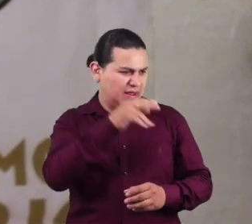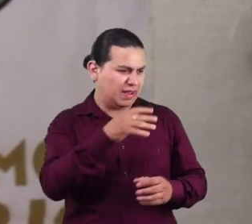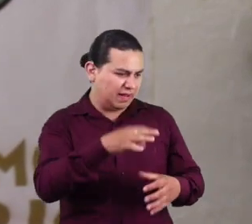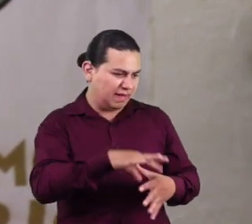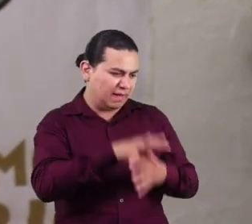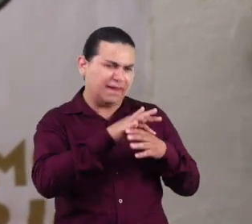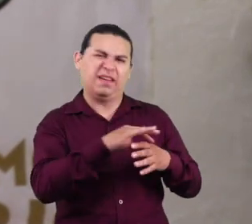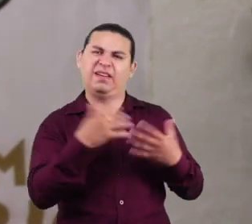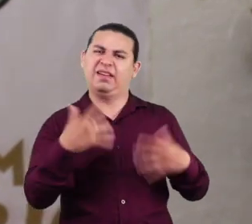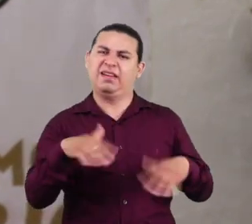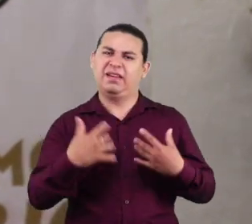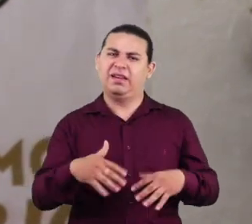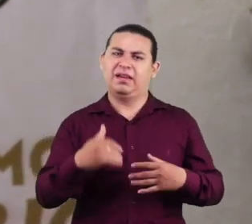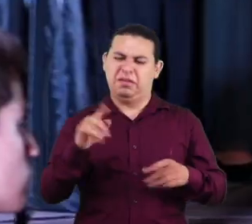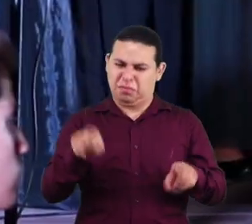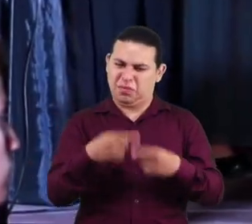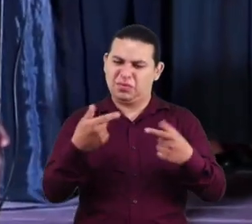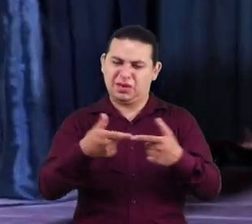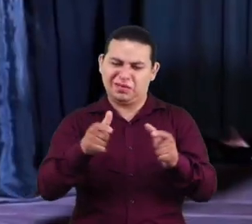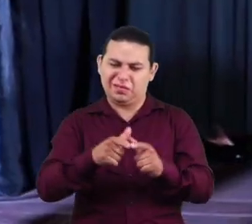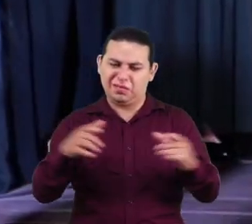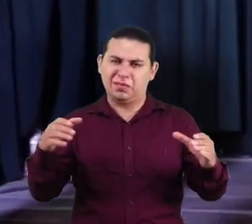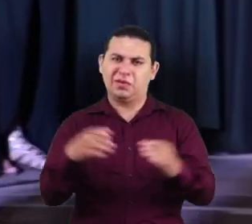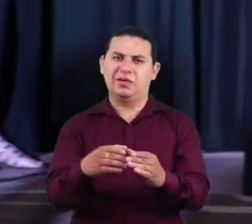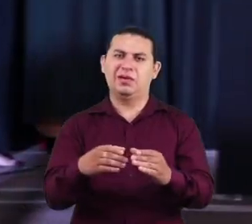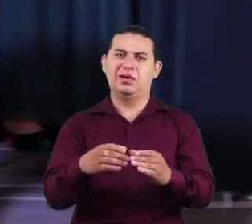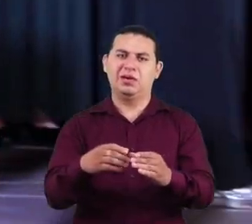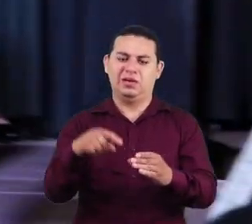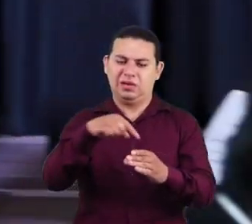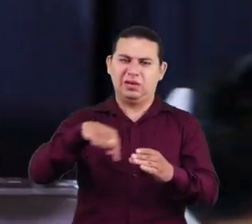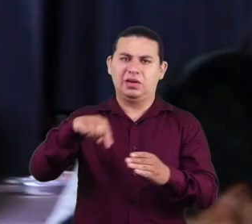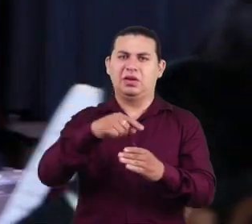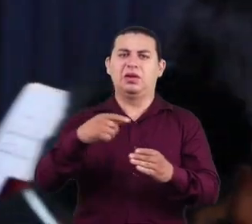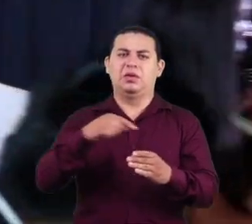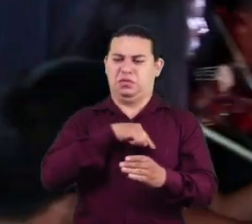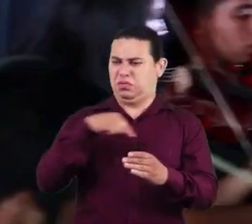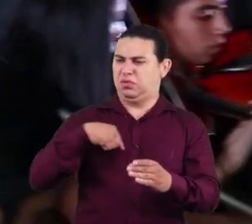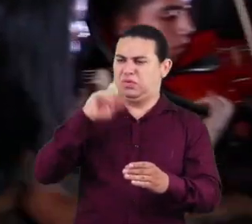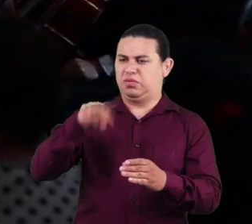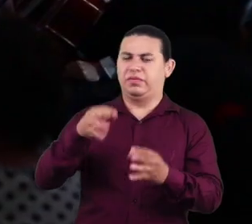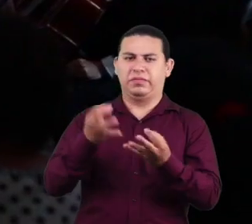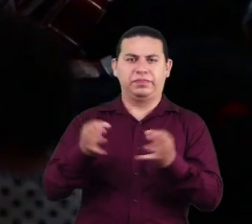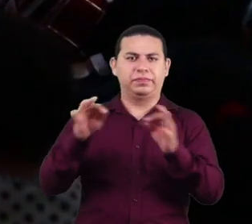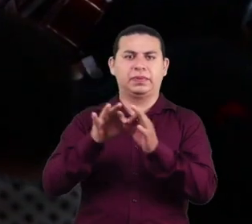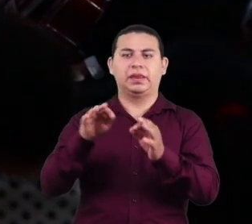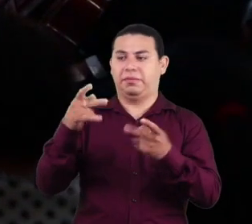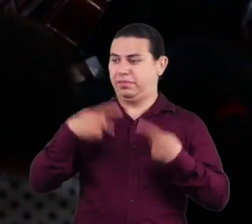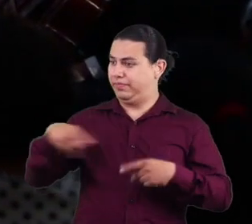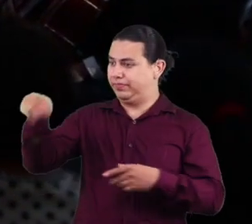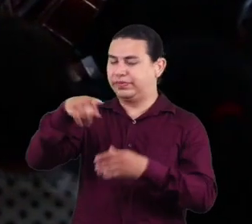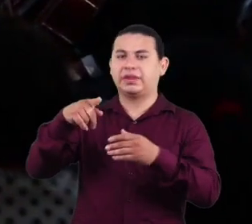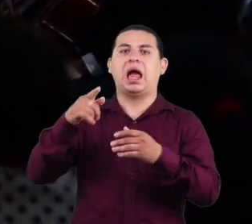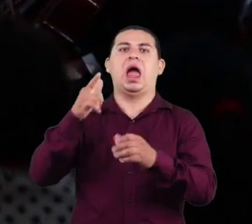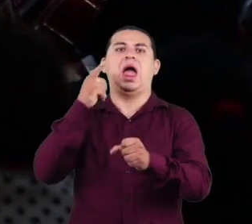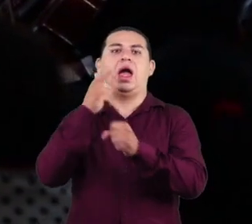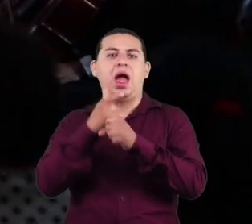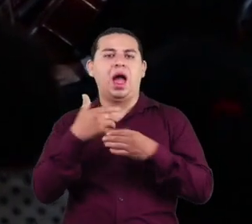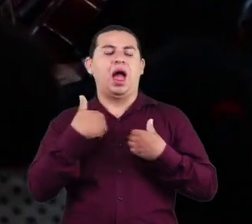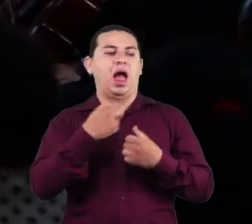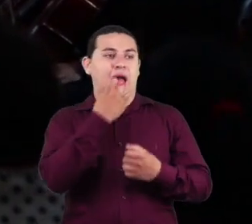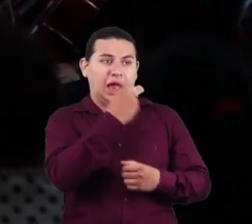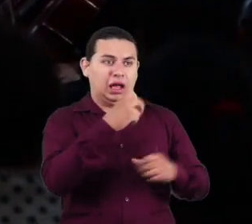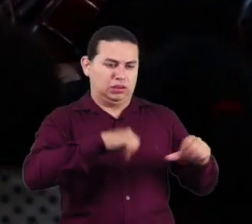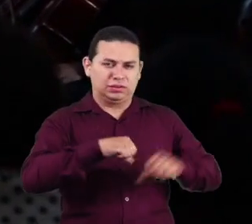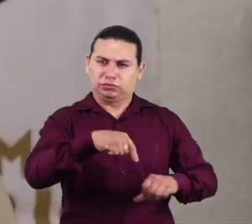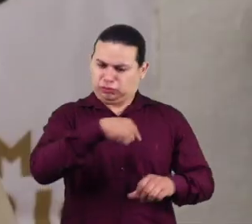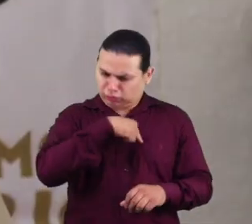bonitas, sobre todo en la cuestión de música, ¿no? Es para nosotros importante para que la gente conozca y se dé cuenta